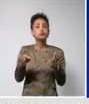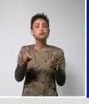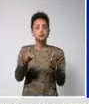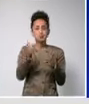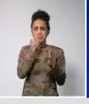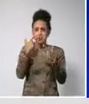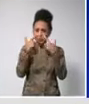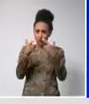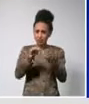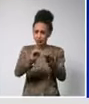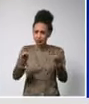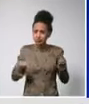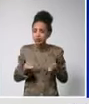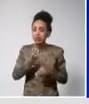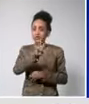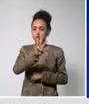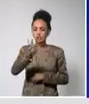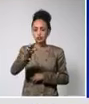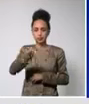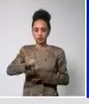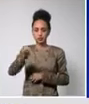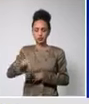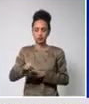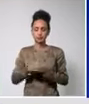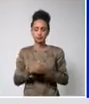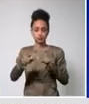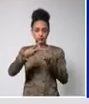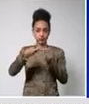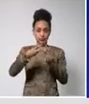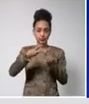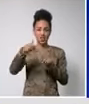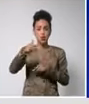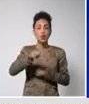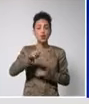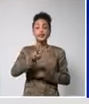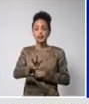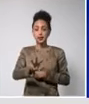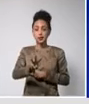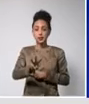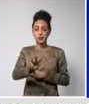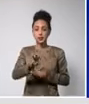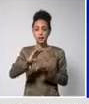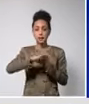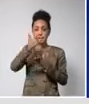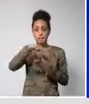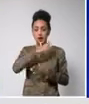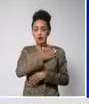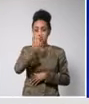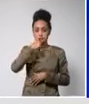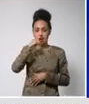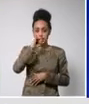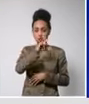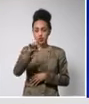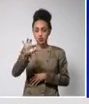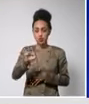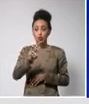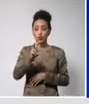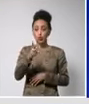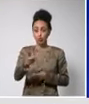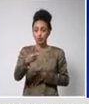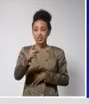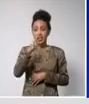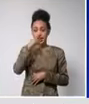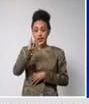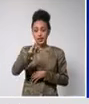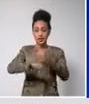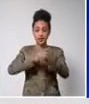importante con 33, le sigue Iguaní con 3, Manzanillo 2, y Niquero y Cautocristo con 1